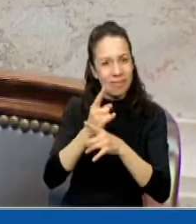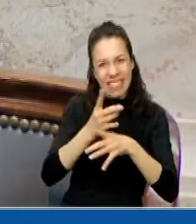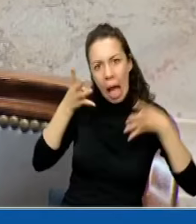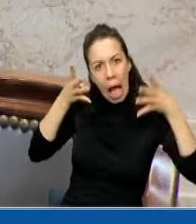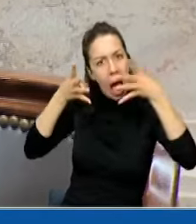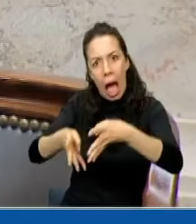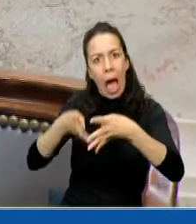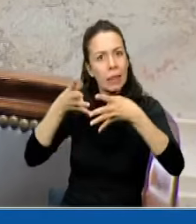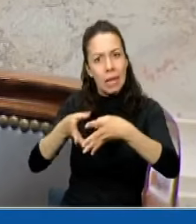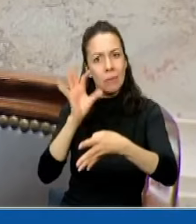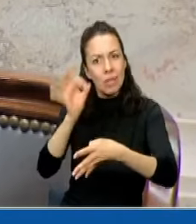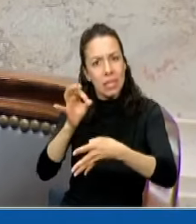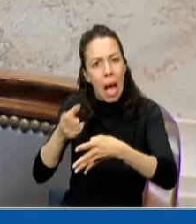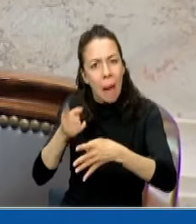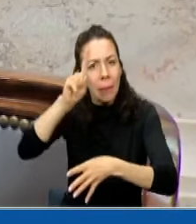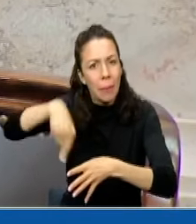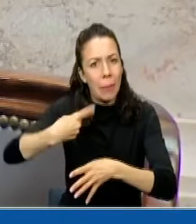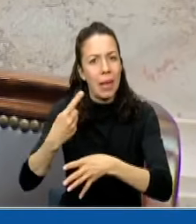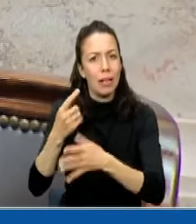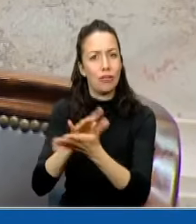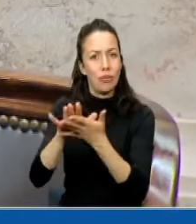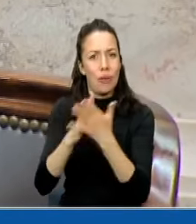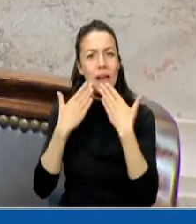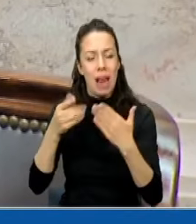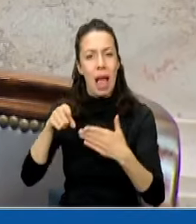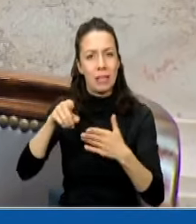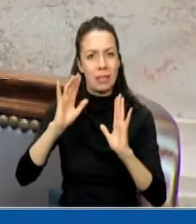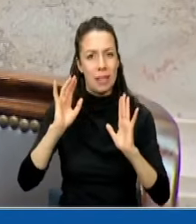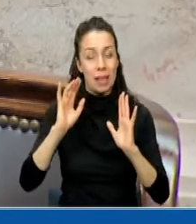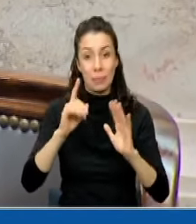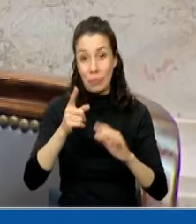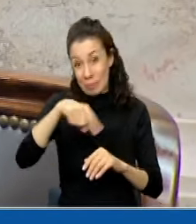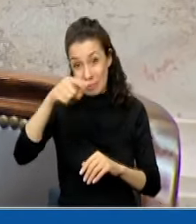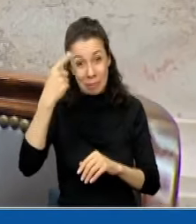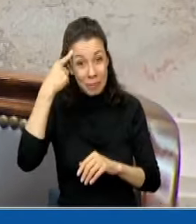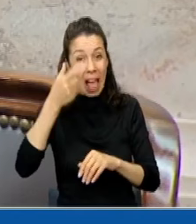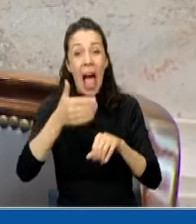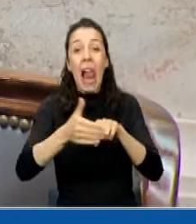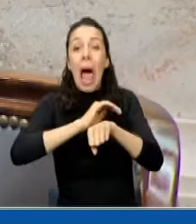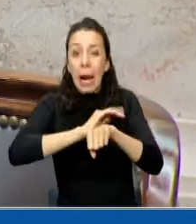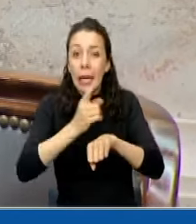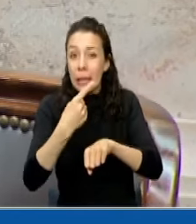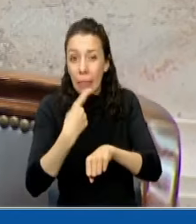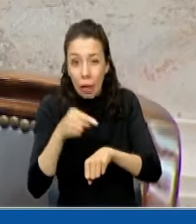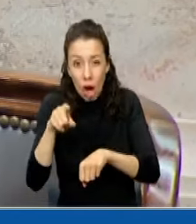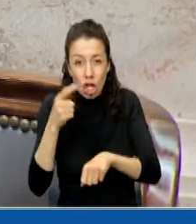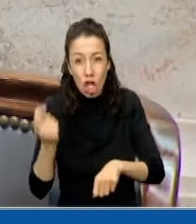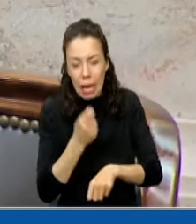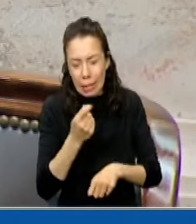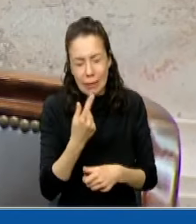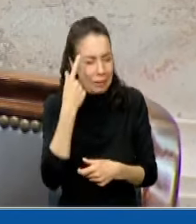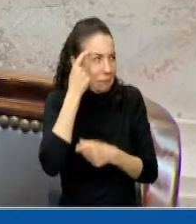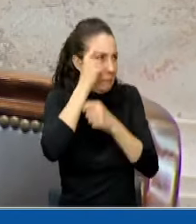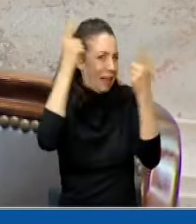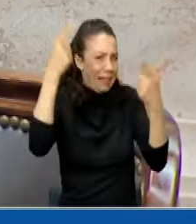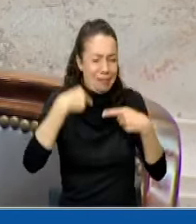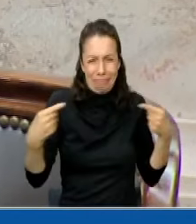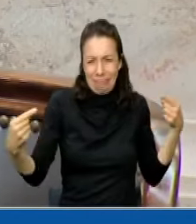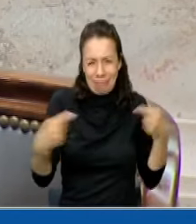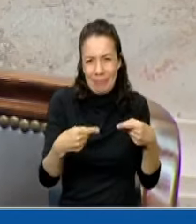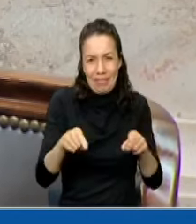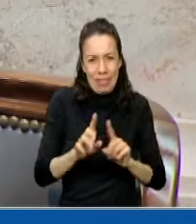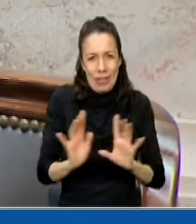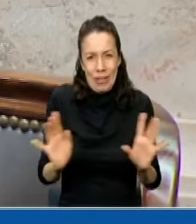decir que Larreta era socialista, imagínense semejante asociación, imposible, inviable. Pero si ustedes